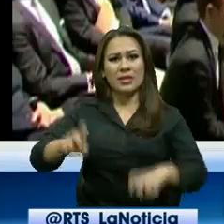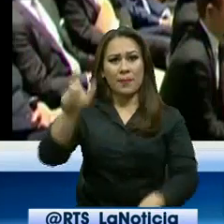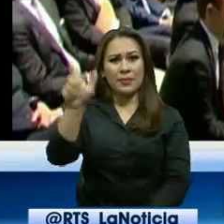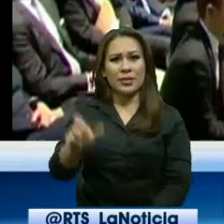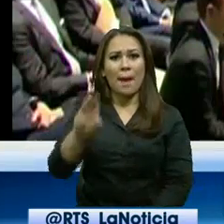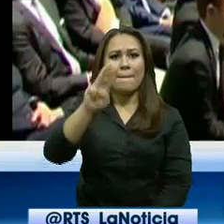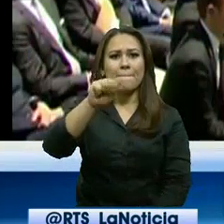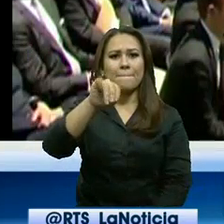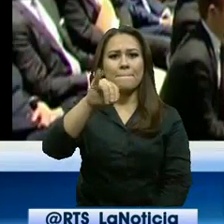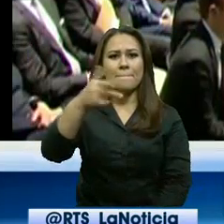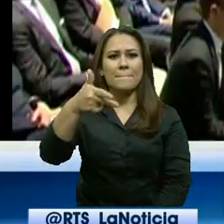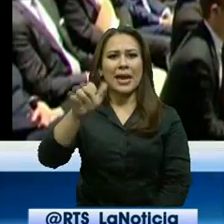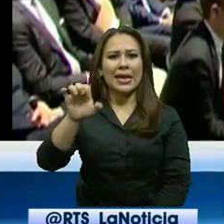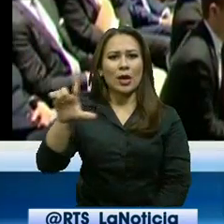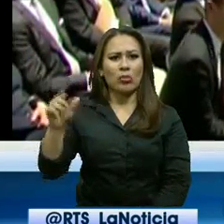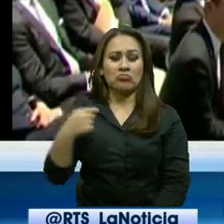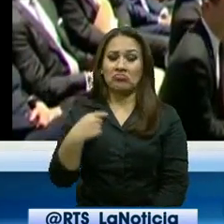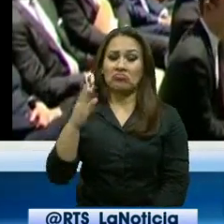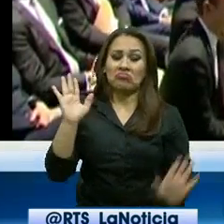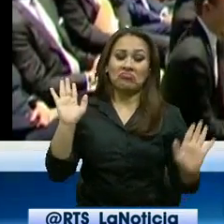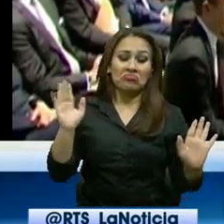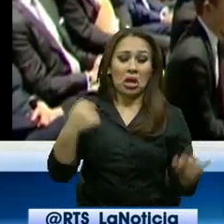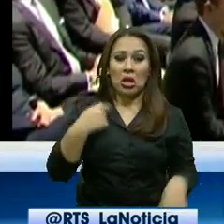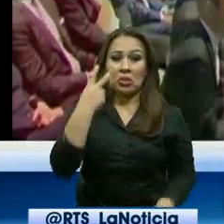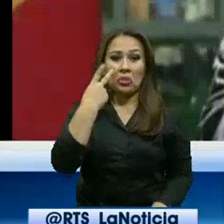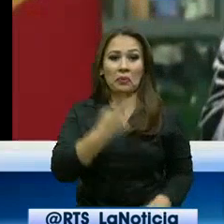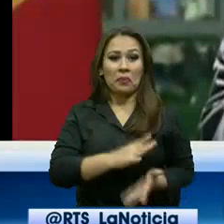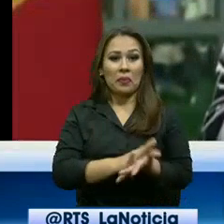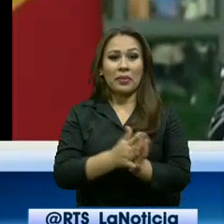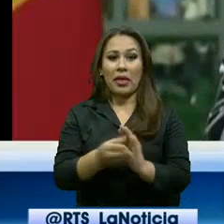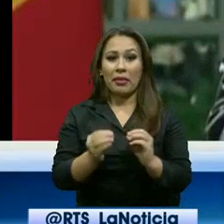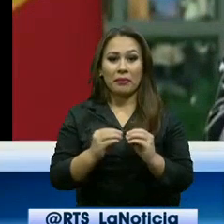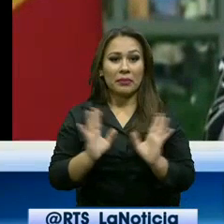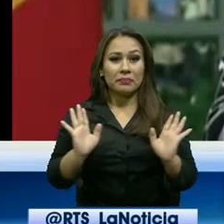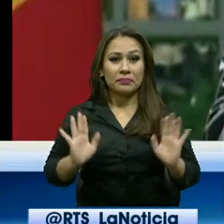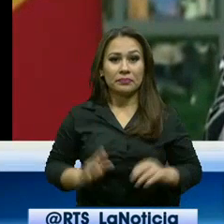aunque reveló que no ve nada malo si se lo hubiera pedido.